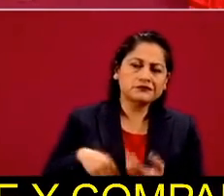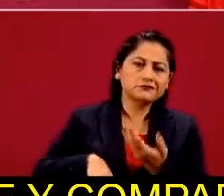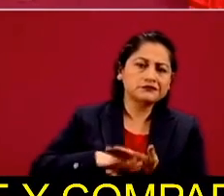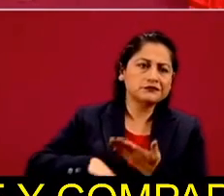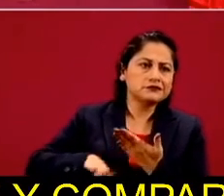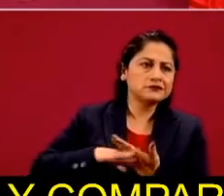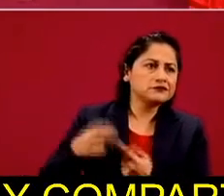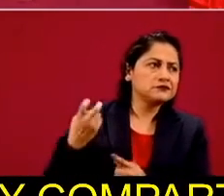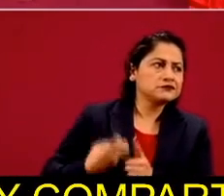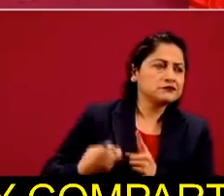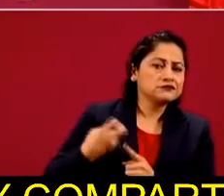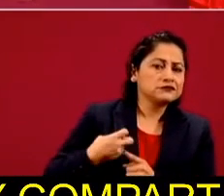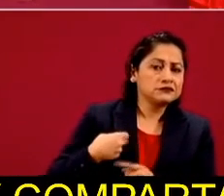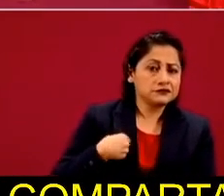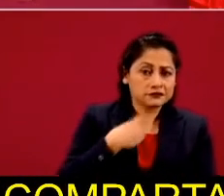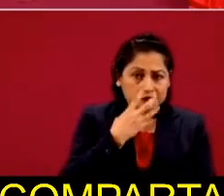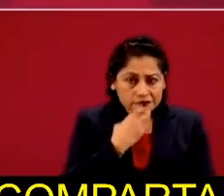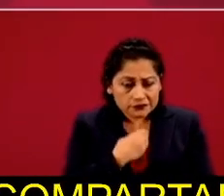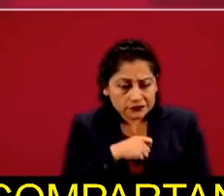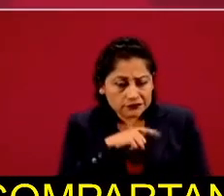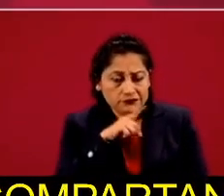y ya con eso